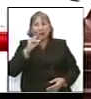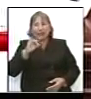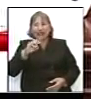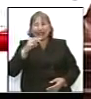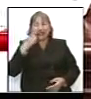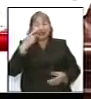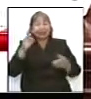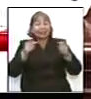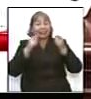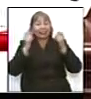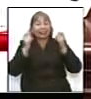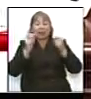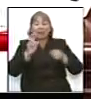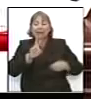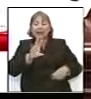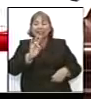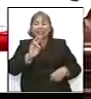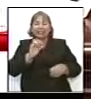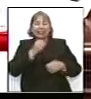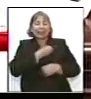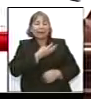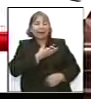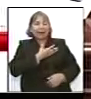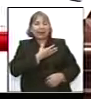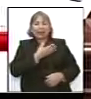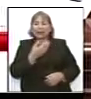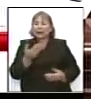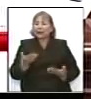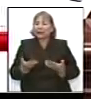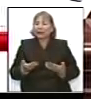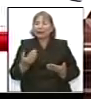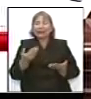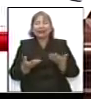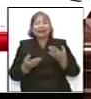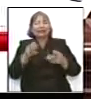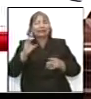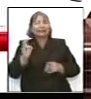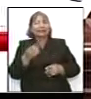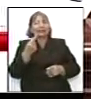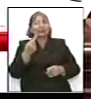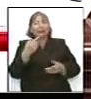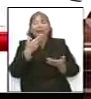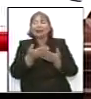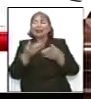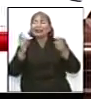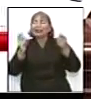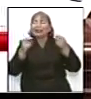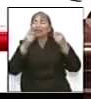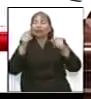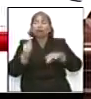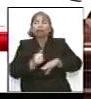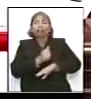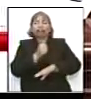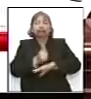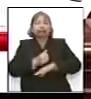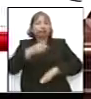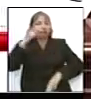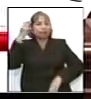de conmemorarse el 27 de mayo de 2019, el 67º aniversario de su creación